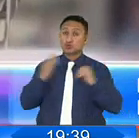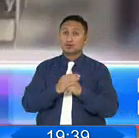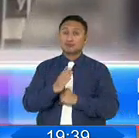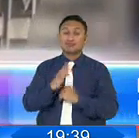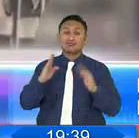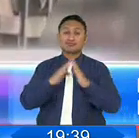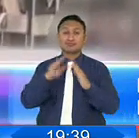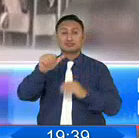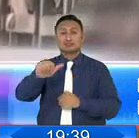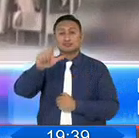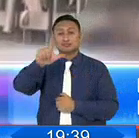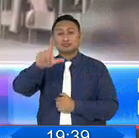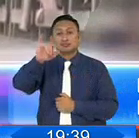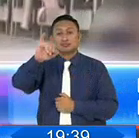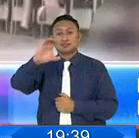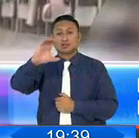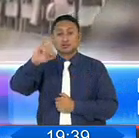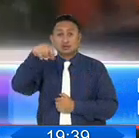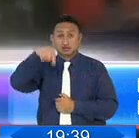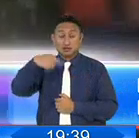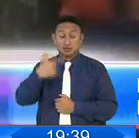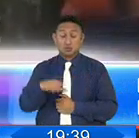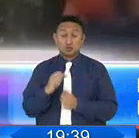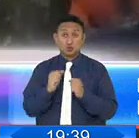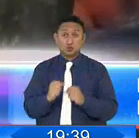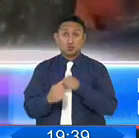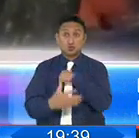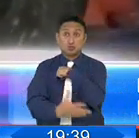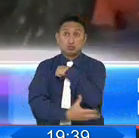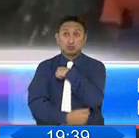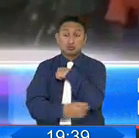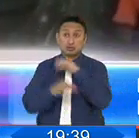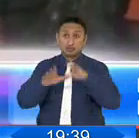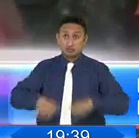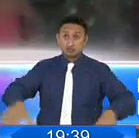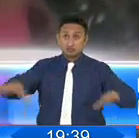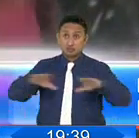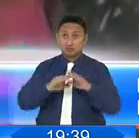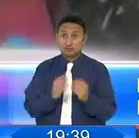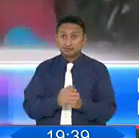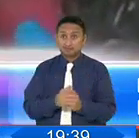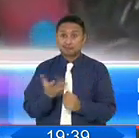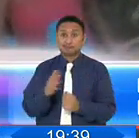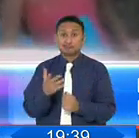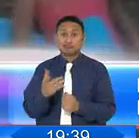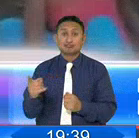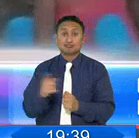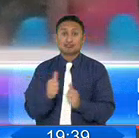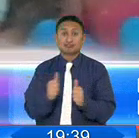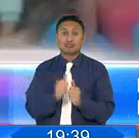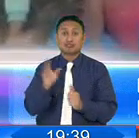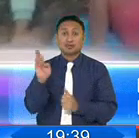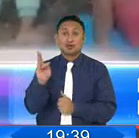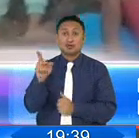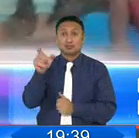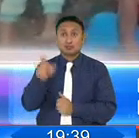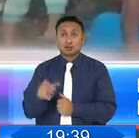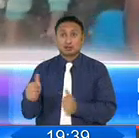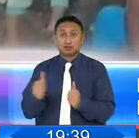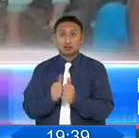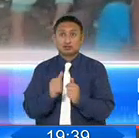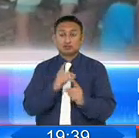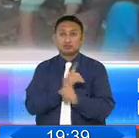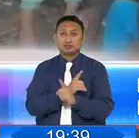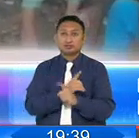de Alicia. La pobreza es aguda. Les prestaron este espacio porque no tienen dónde ir. Ella vive con su esposo, una persona